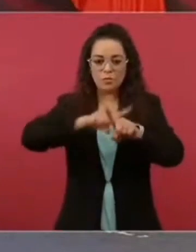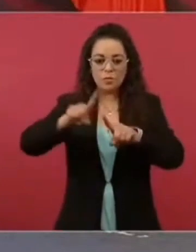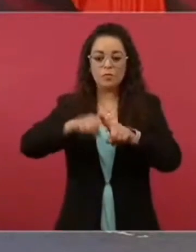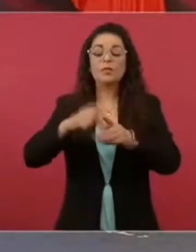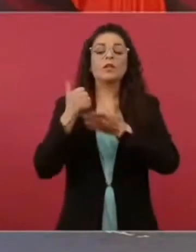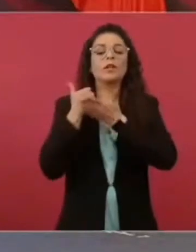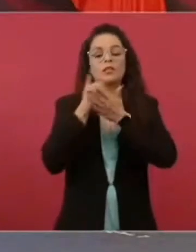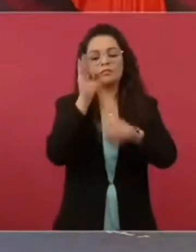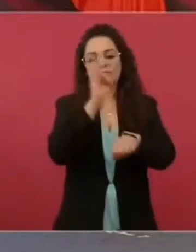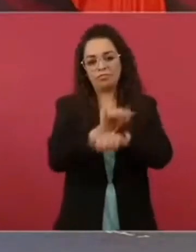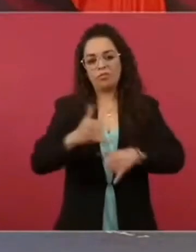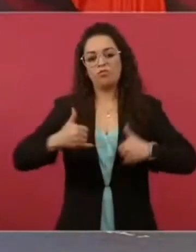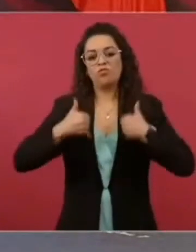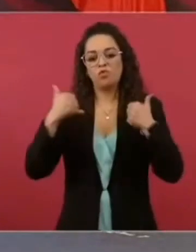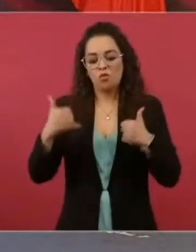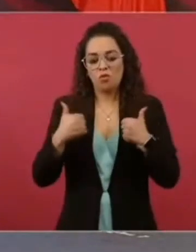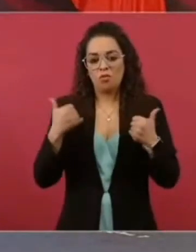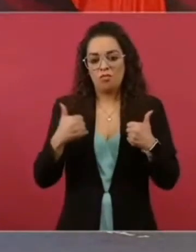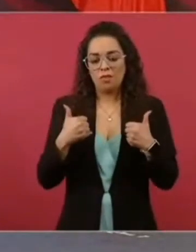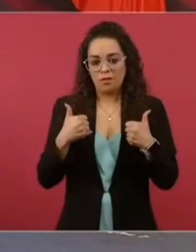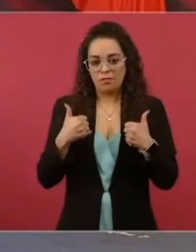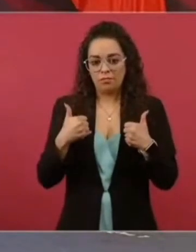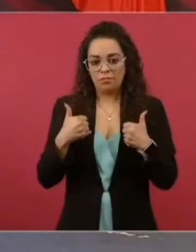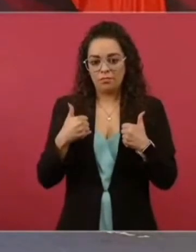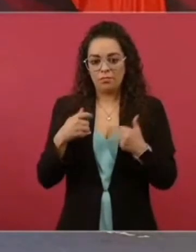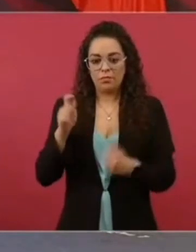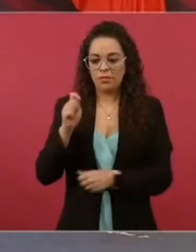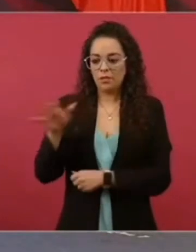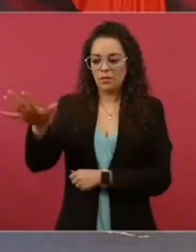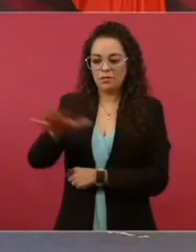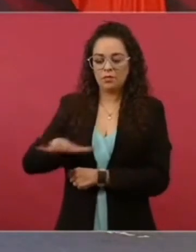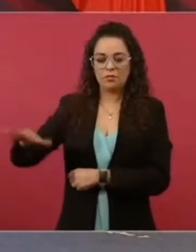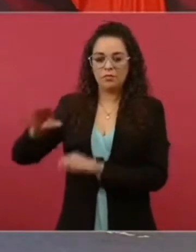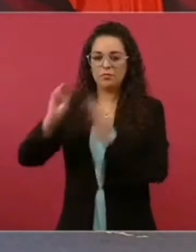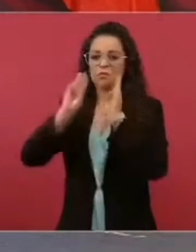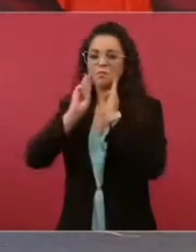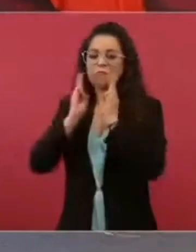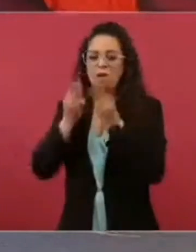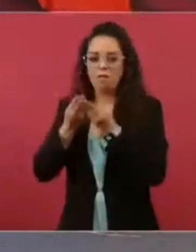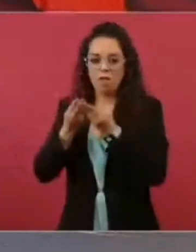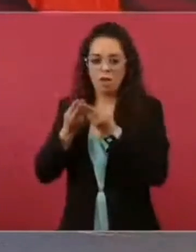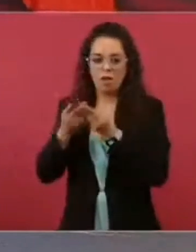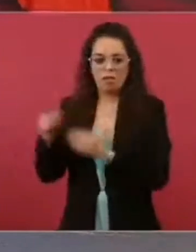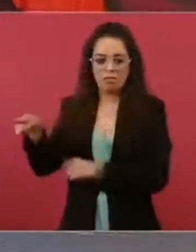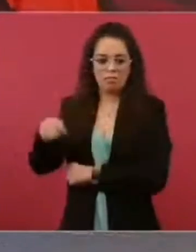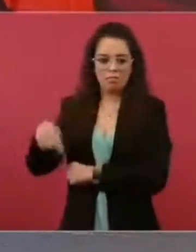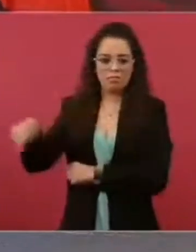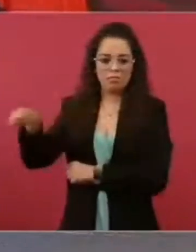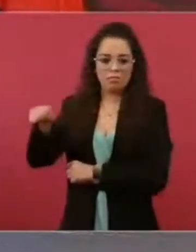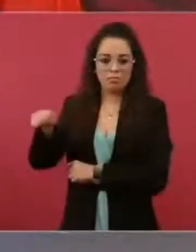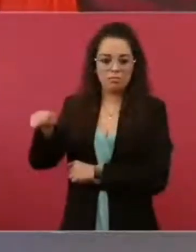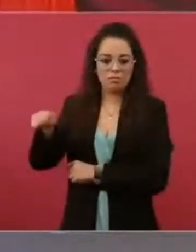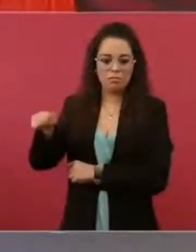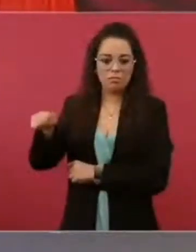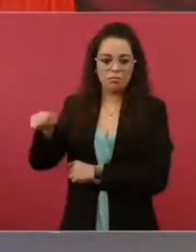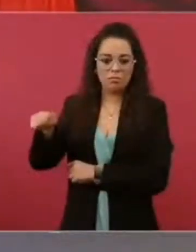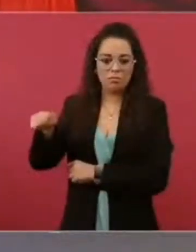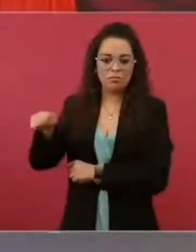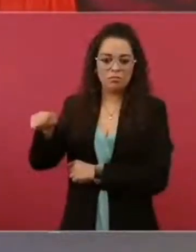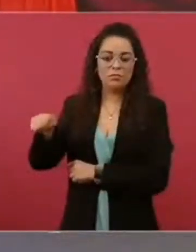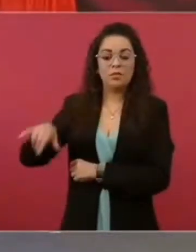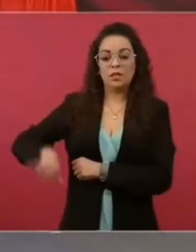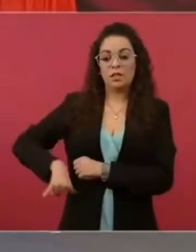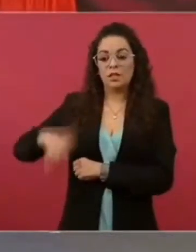en lo esencial está en que no se lleven a los